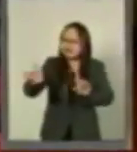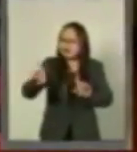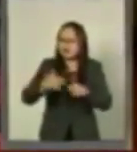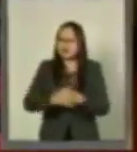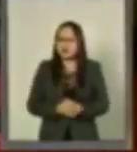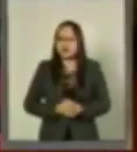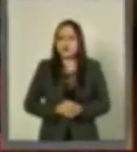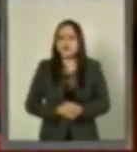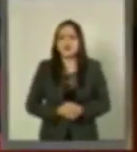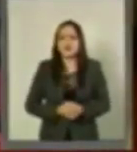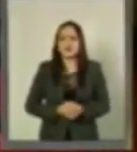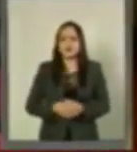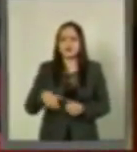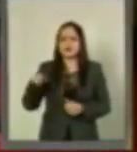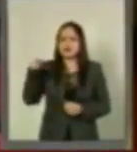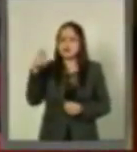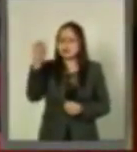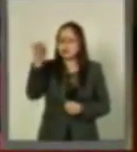Usted fue